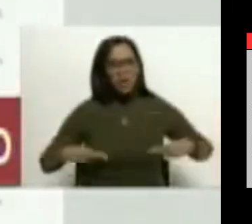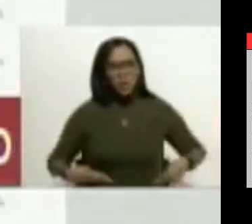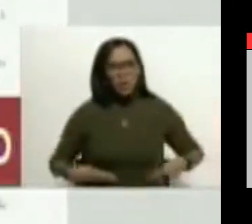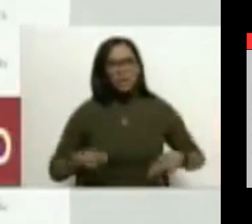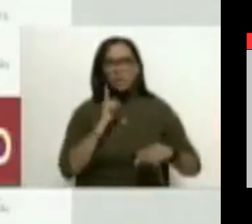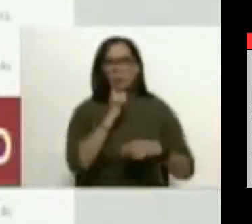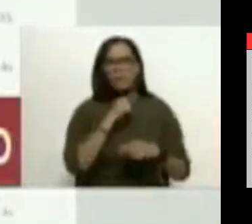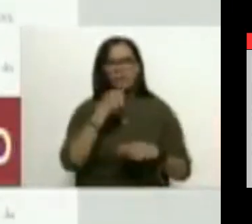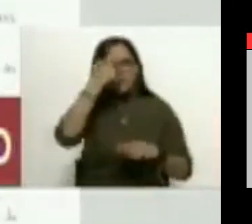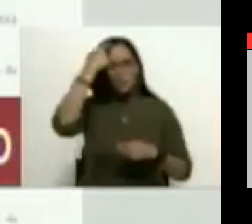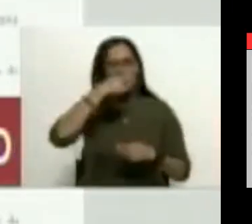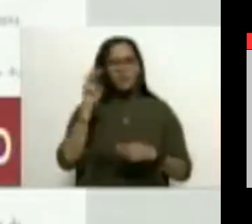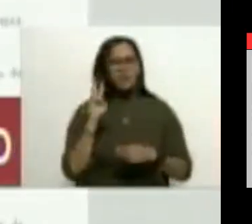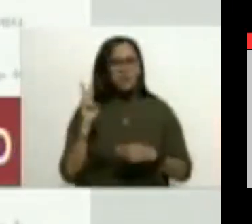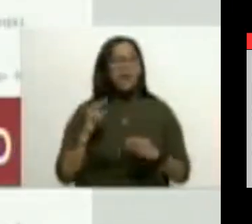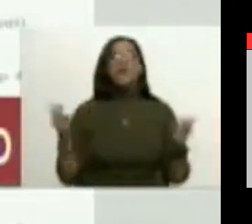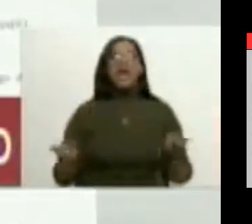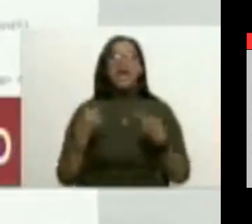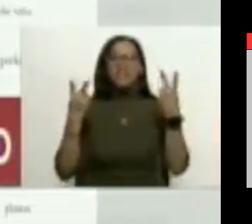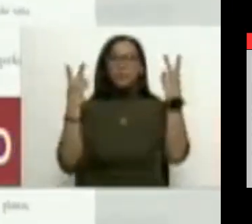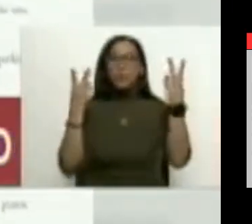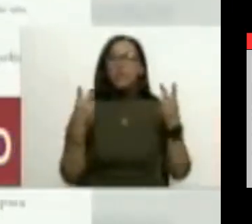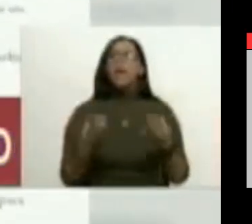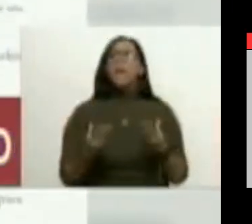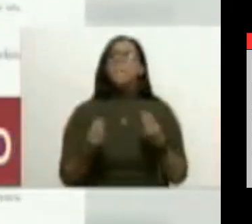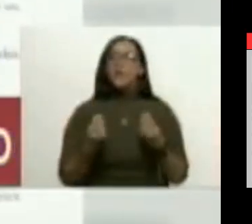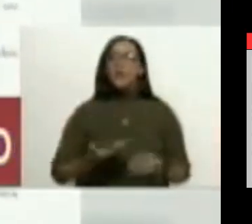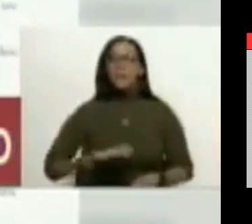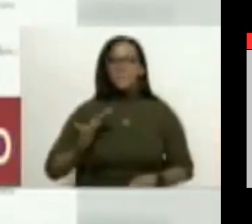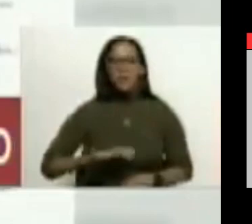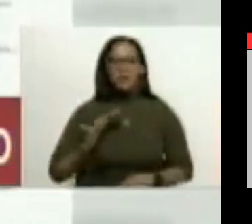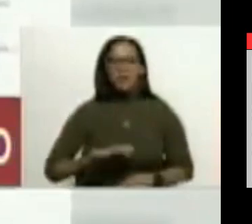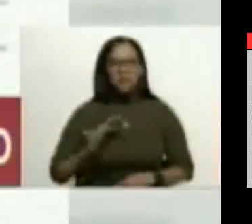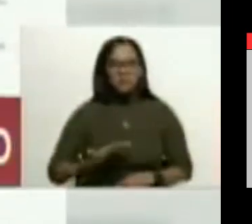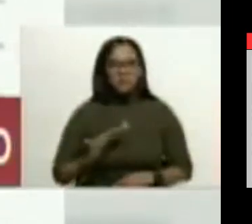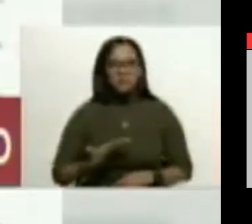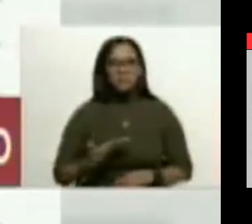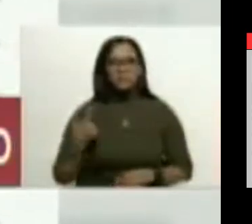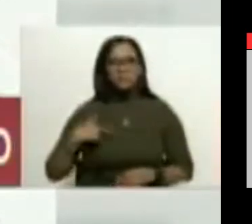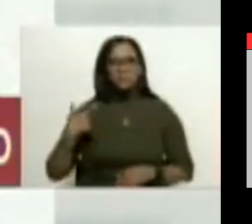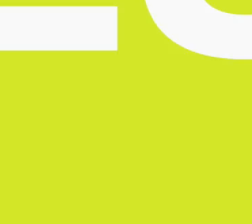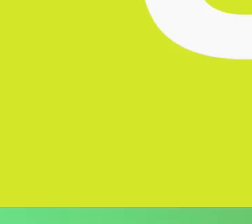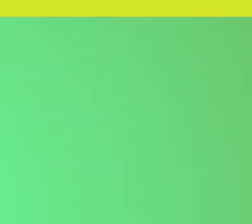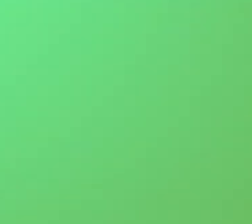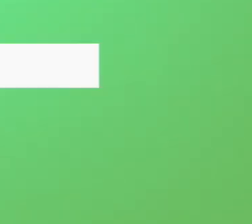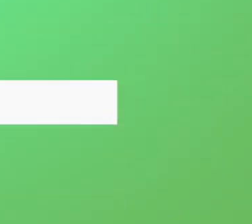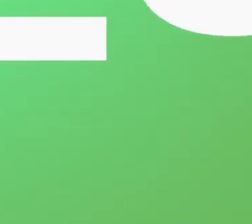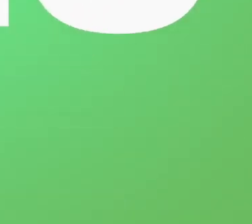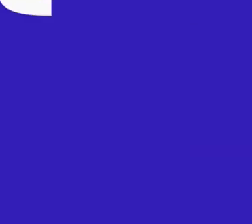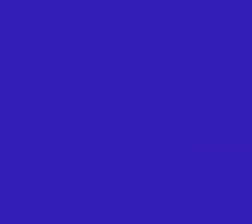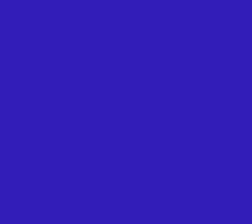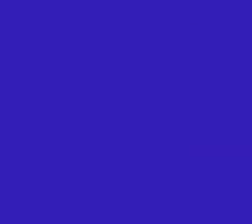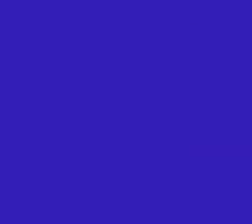pueblo de Venezuela, es una victoria muy importante y sienta un precedente para una cantidad de procesos.